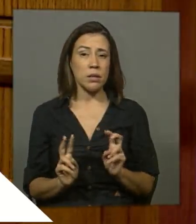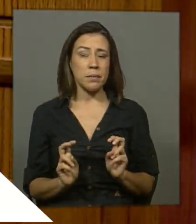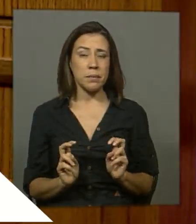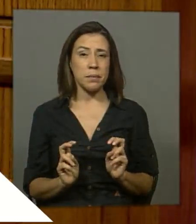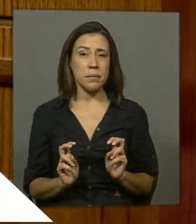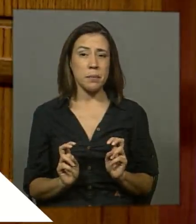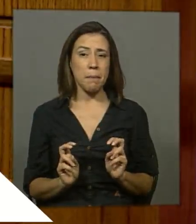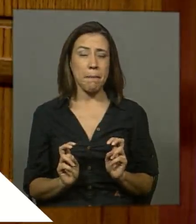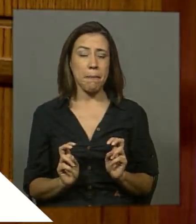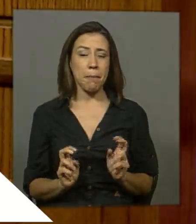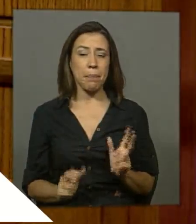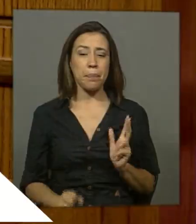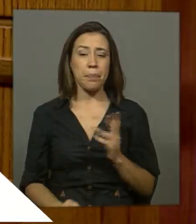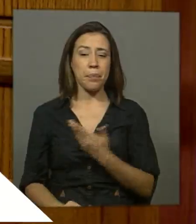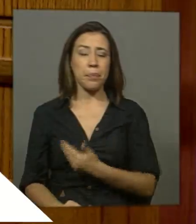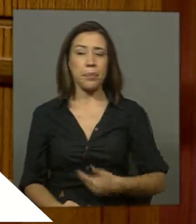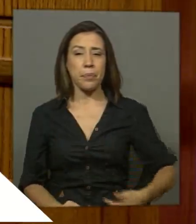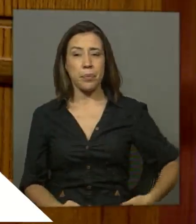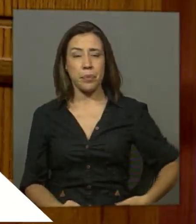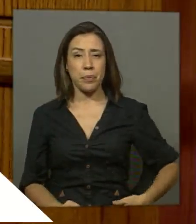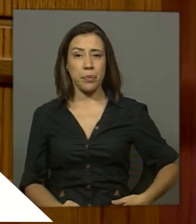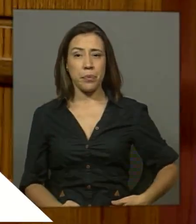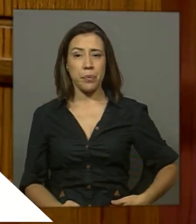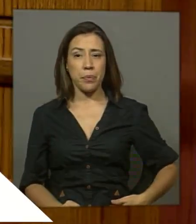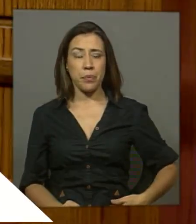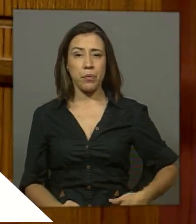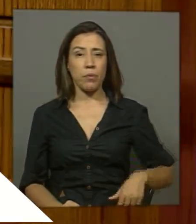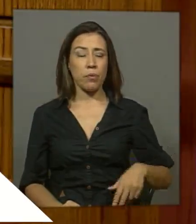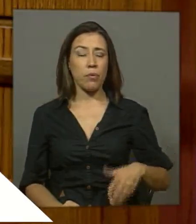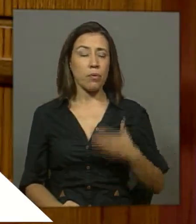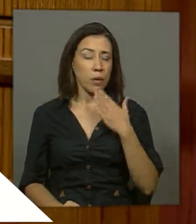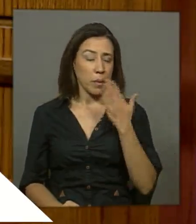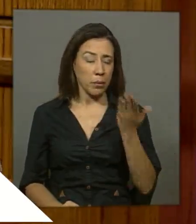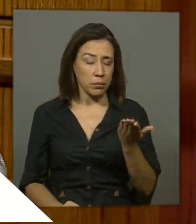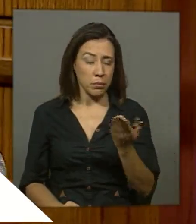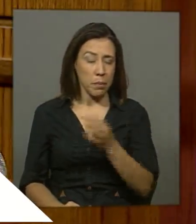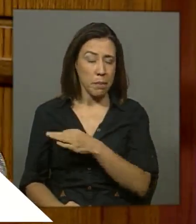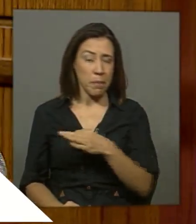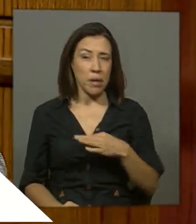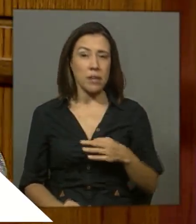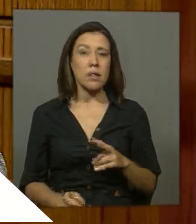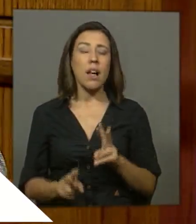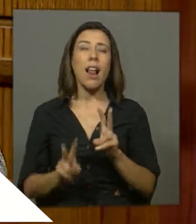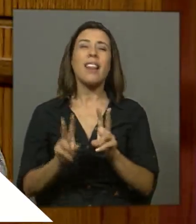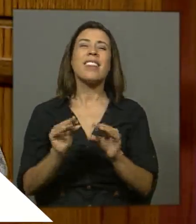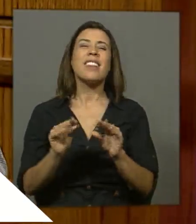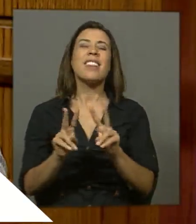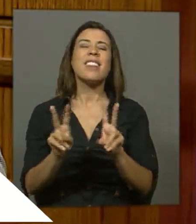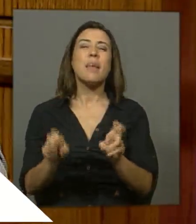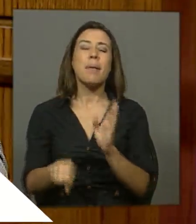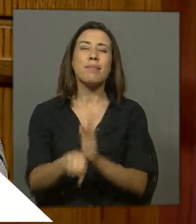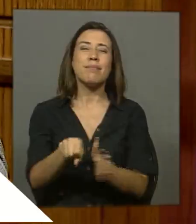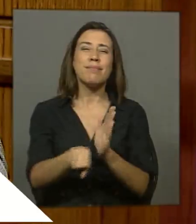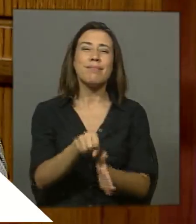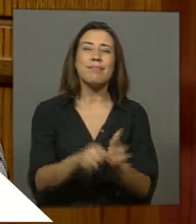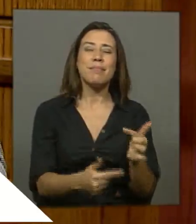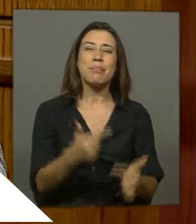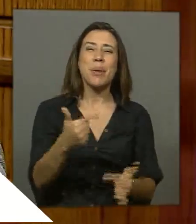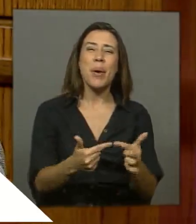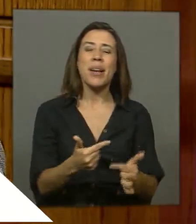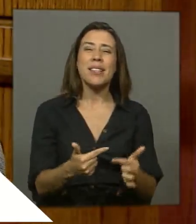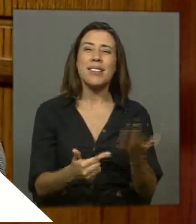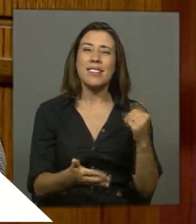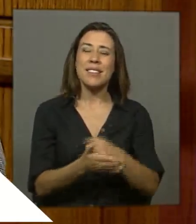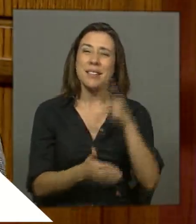ellos señor presidente estimado ministro se ha hablado de los exonerados los exonerados políticos